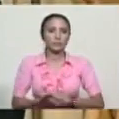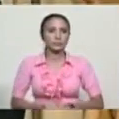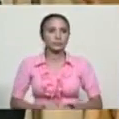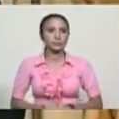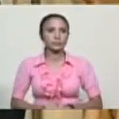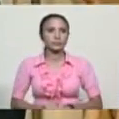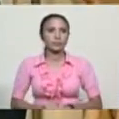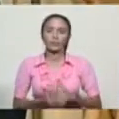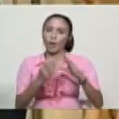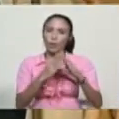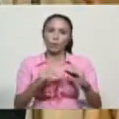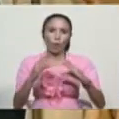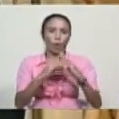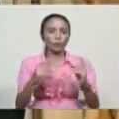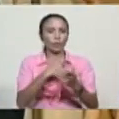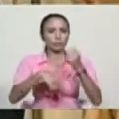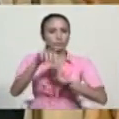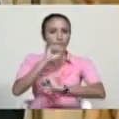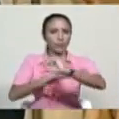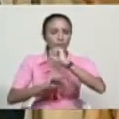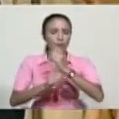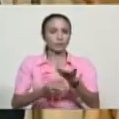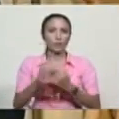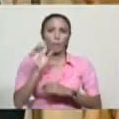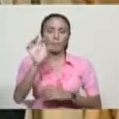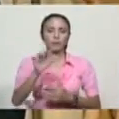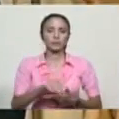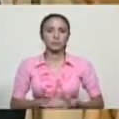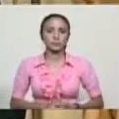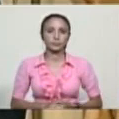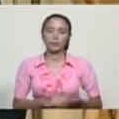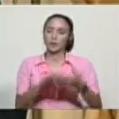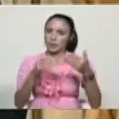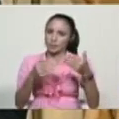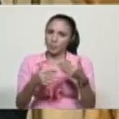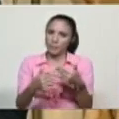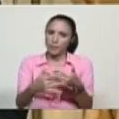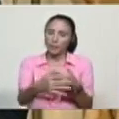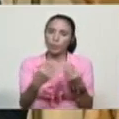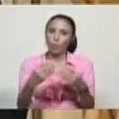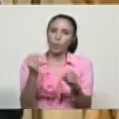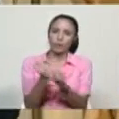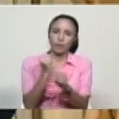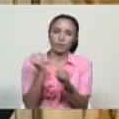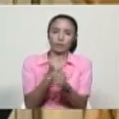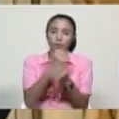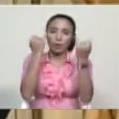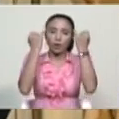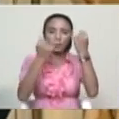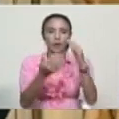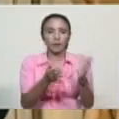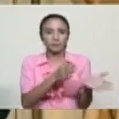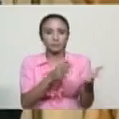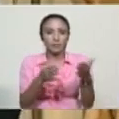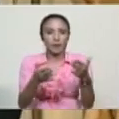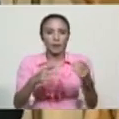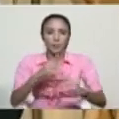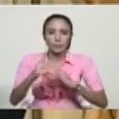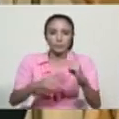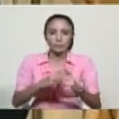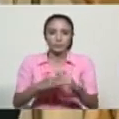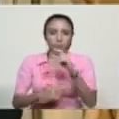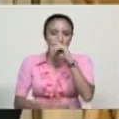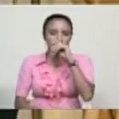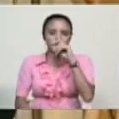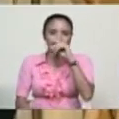Venezuela tiene su capacidad de defensa y hemos venido trabajando lo más importante para un proceso político progresista